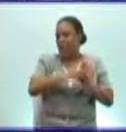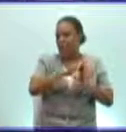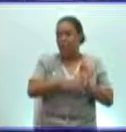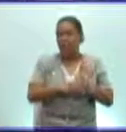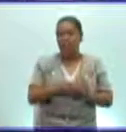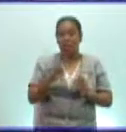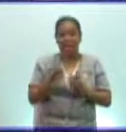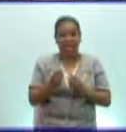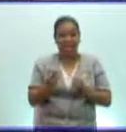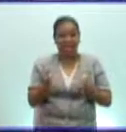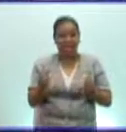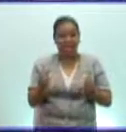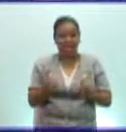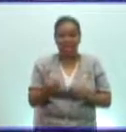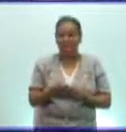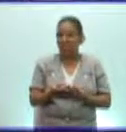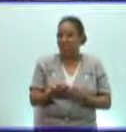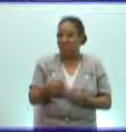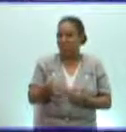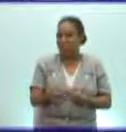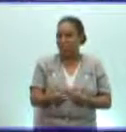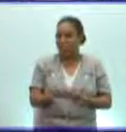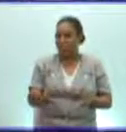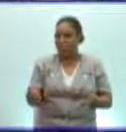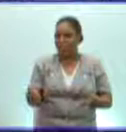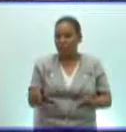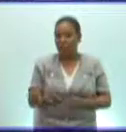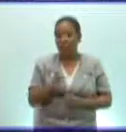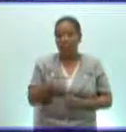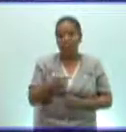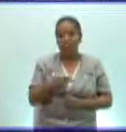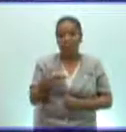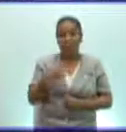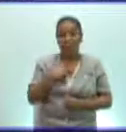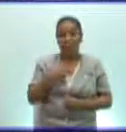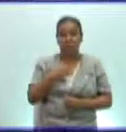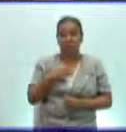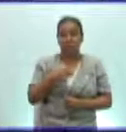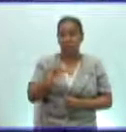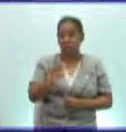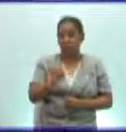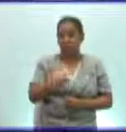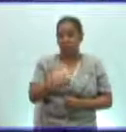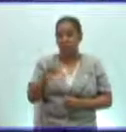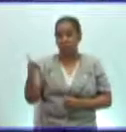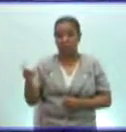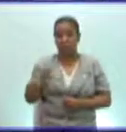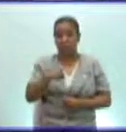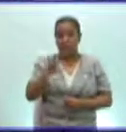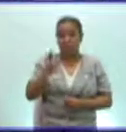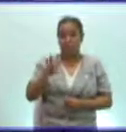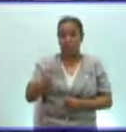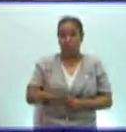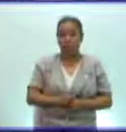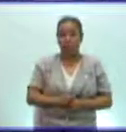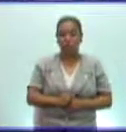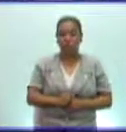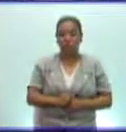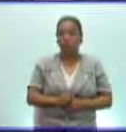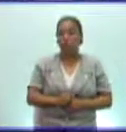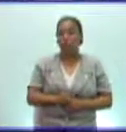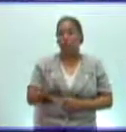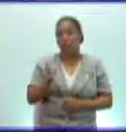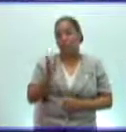acidez del suelo. Bueno, el pH tiene una escala del 0 al 14 y el valor